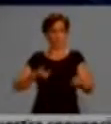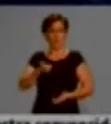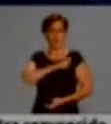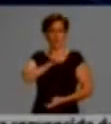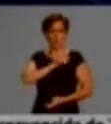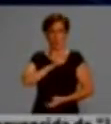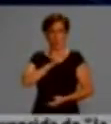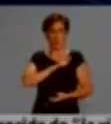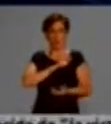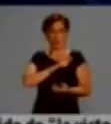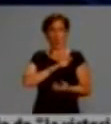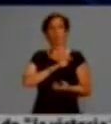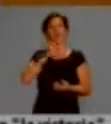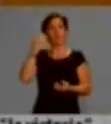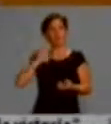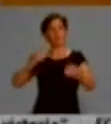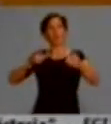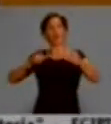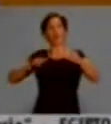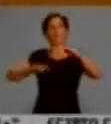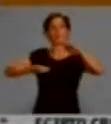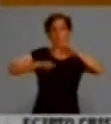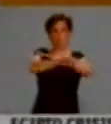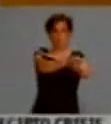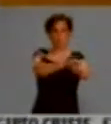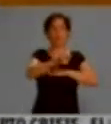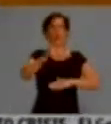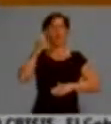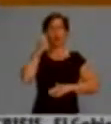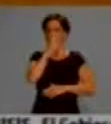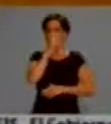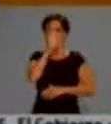publicado, depositado en la Audiencia Nacional.